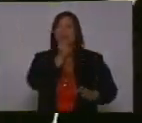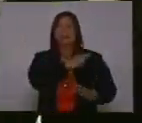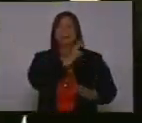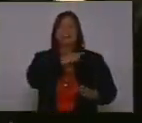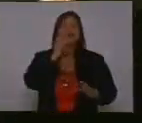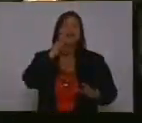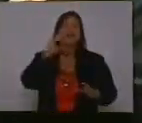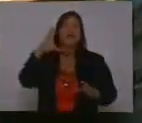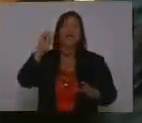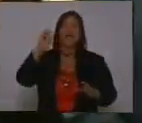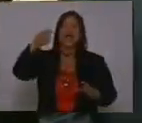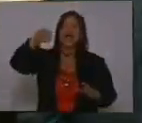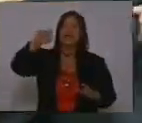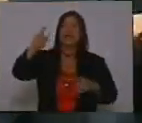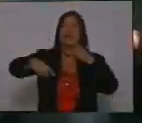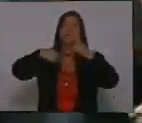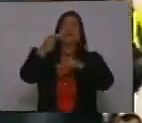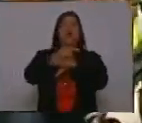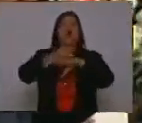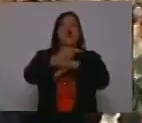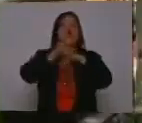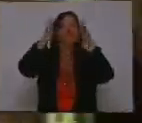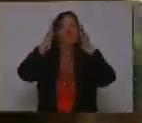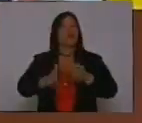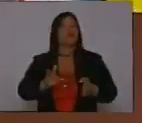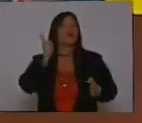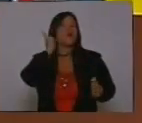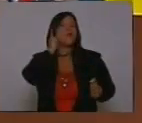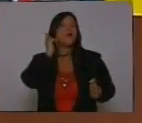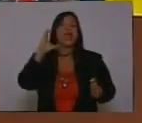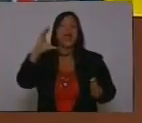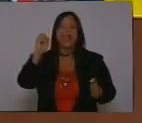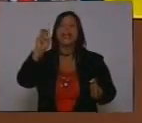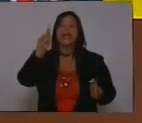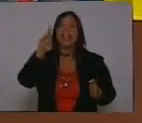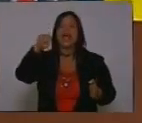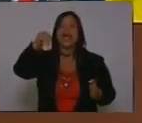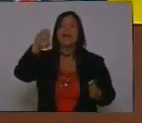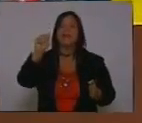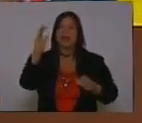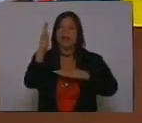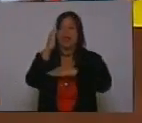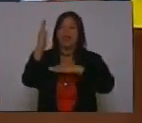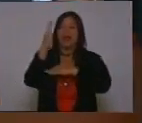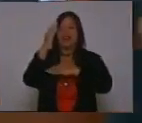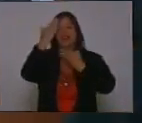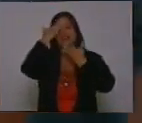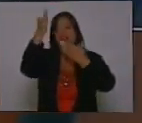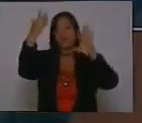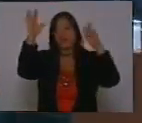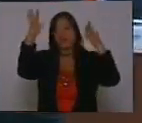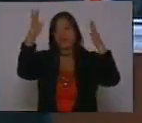Carmen Meléndez, próxima gobernadora del estado Lara.